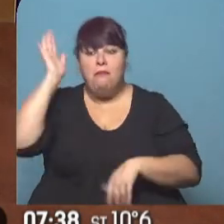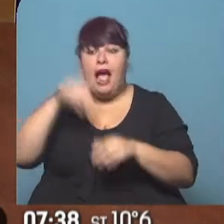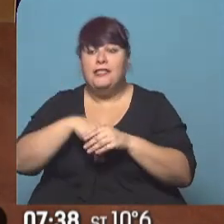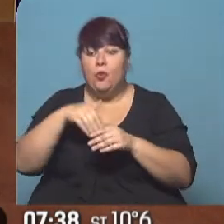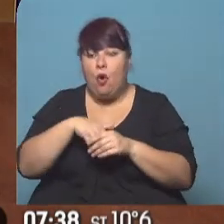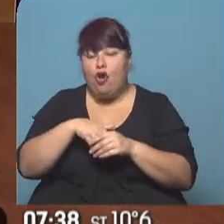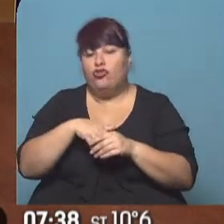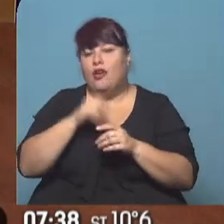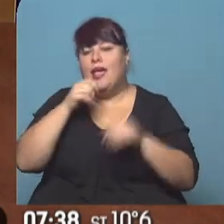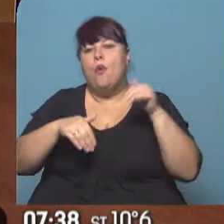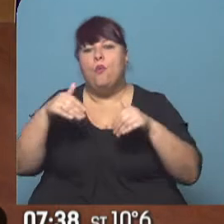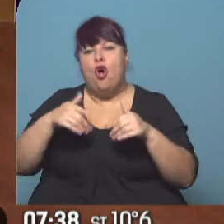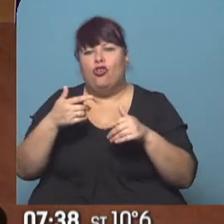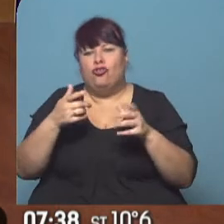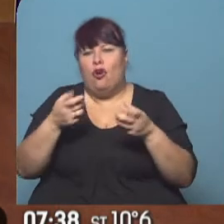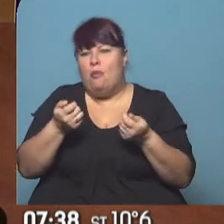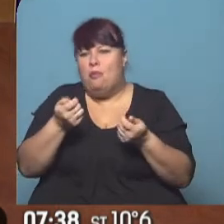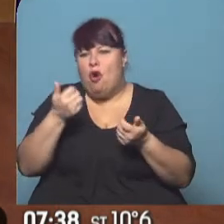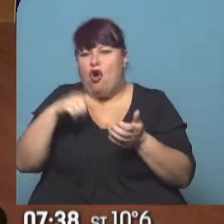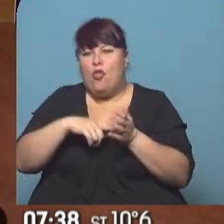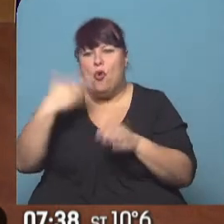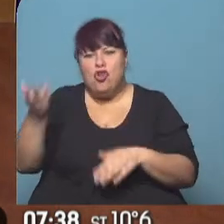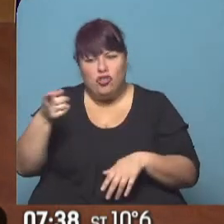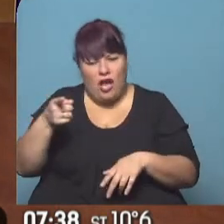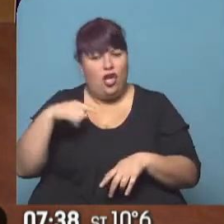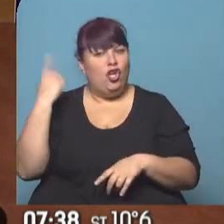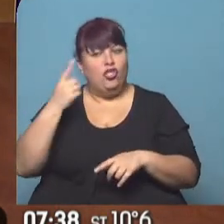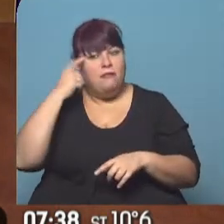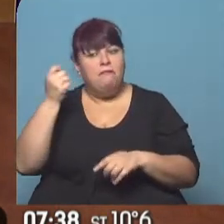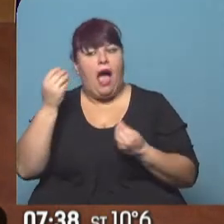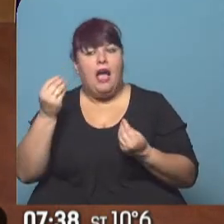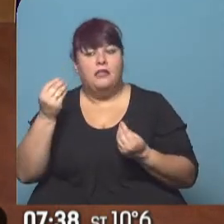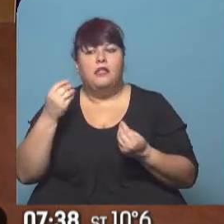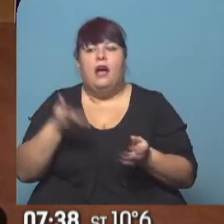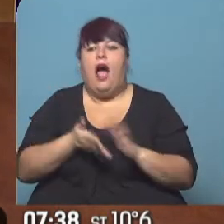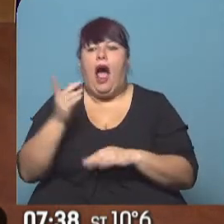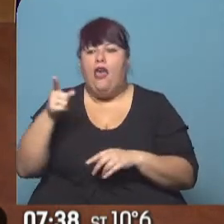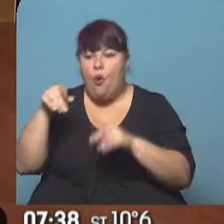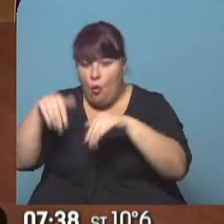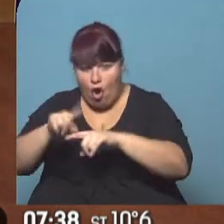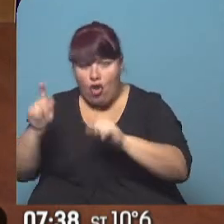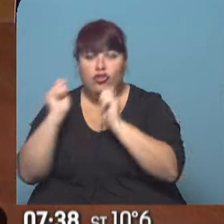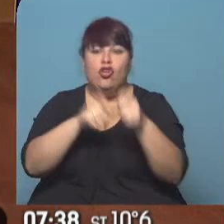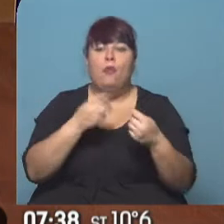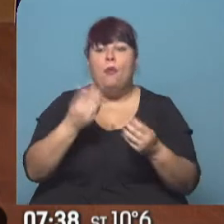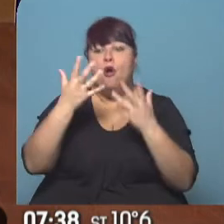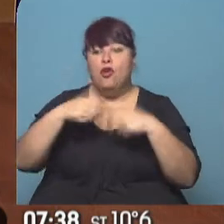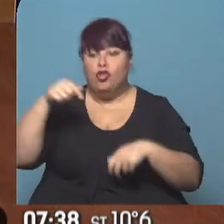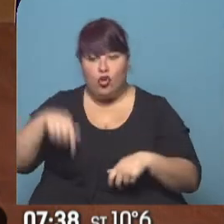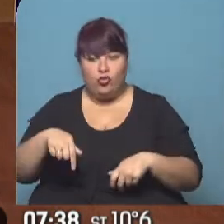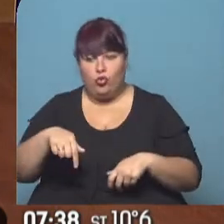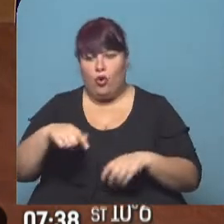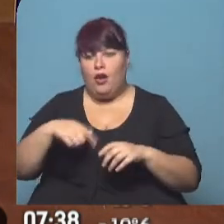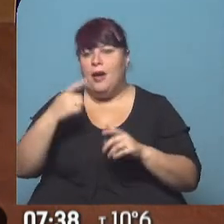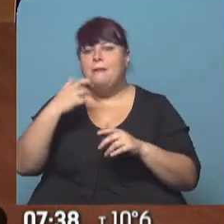que en una elección tan cerrada como es la provincia de Buenos Aires, todos están pensando dónde van a ir esos votos, porque Proyecto Sur no